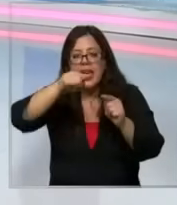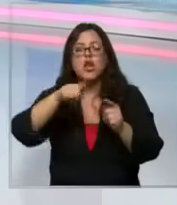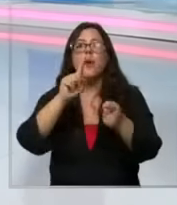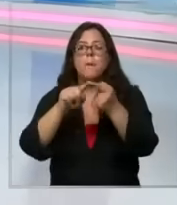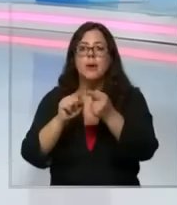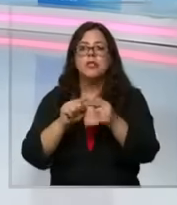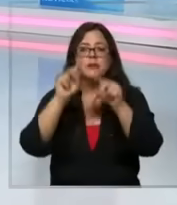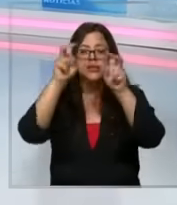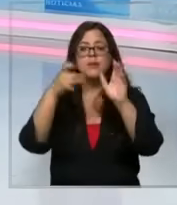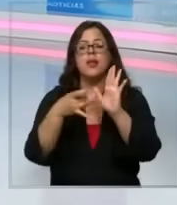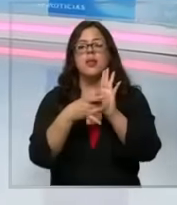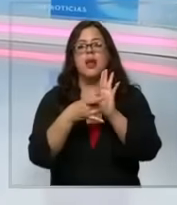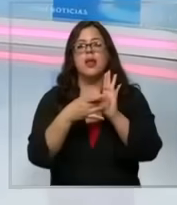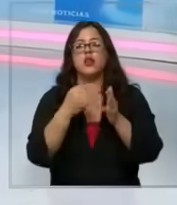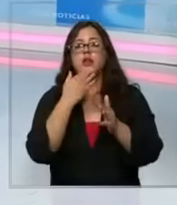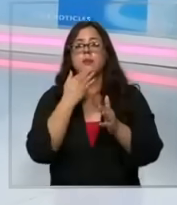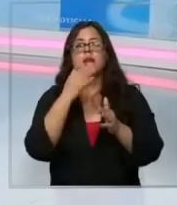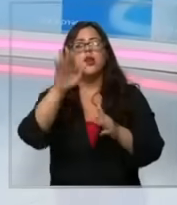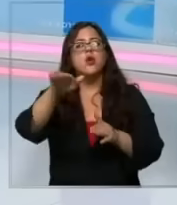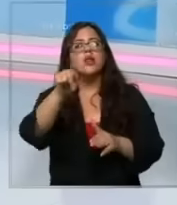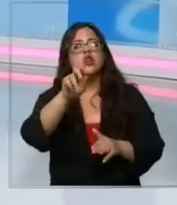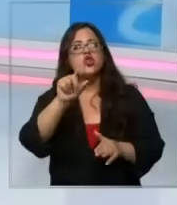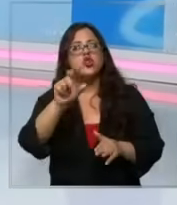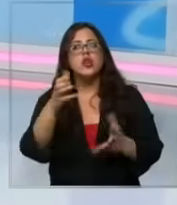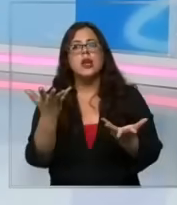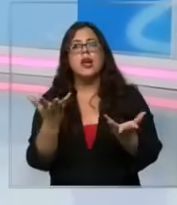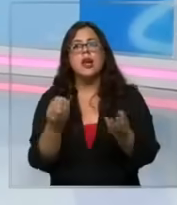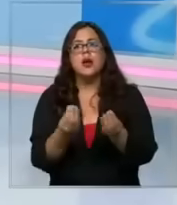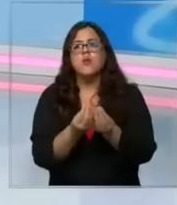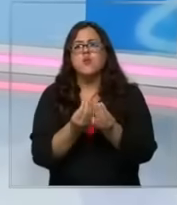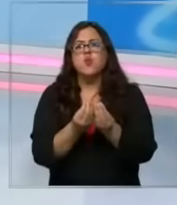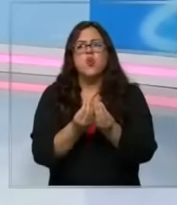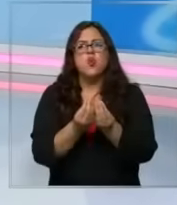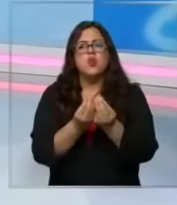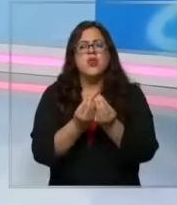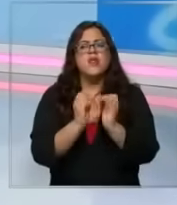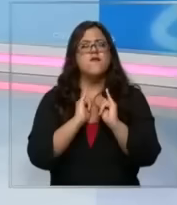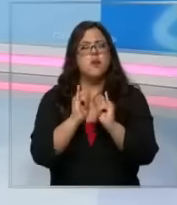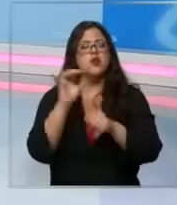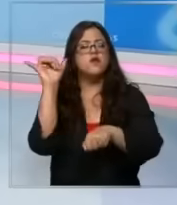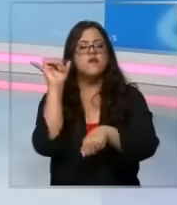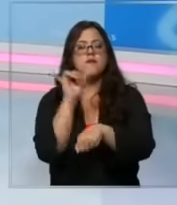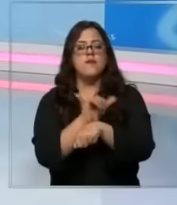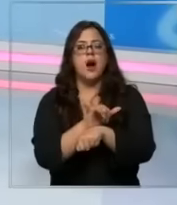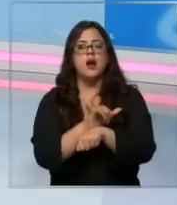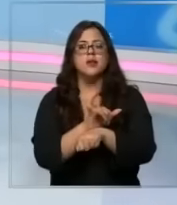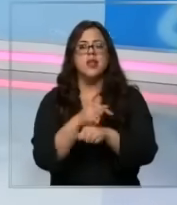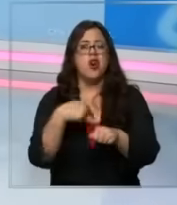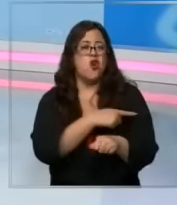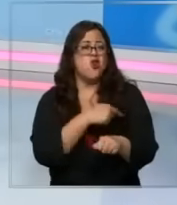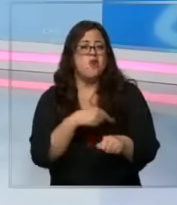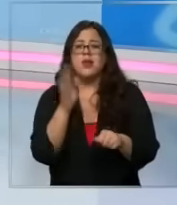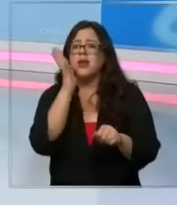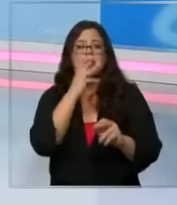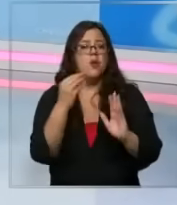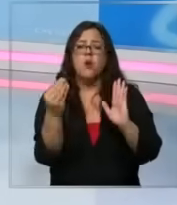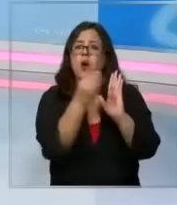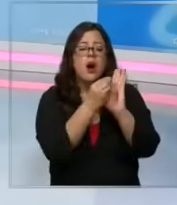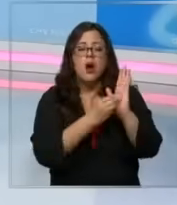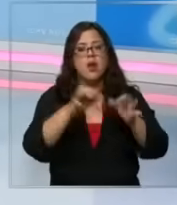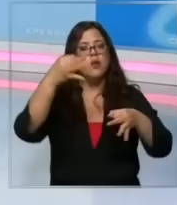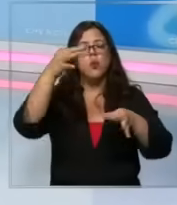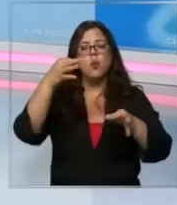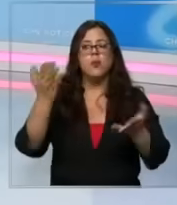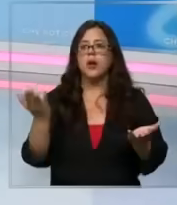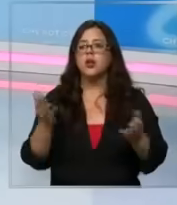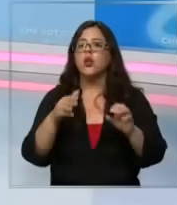en estos delitos. Y además, Sole, ha habido muchísima desinformación hoy día en redes sociales con nombres que ni siquiera aparecen en estos